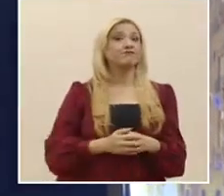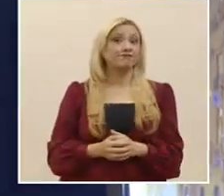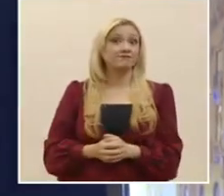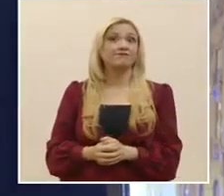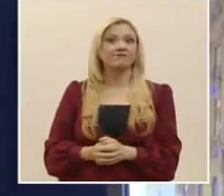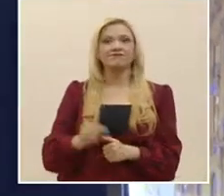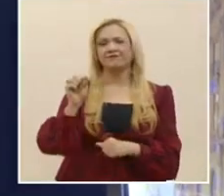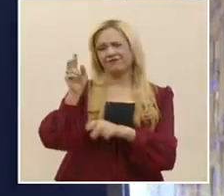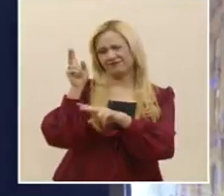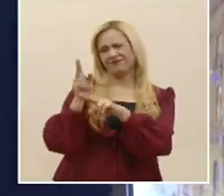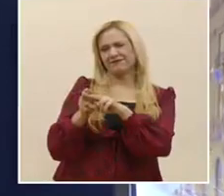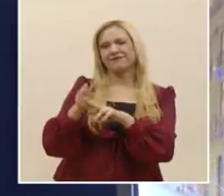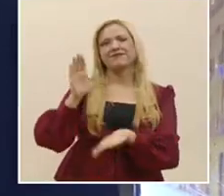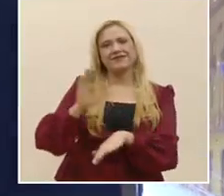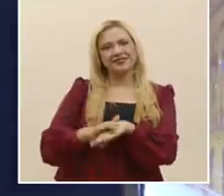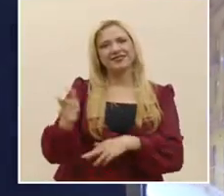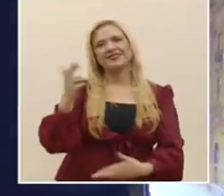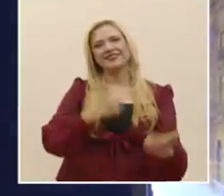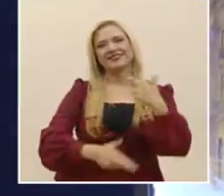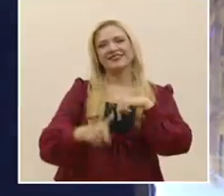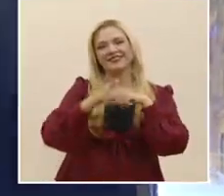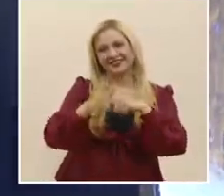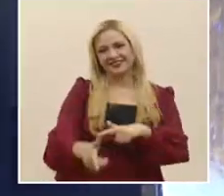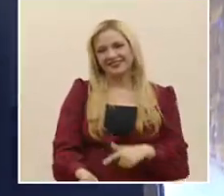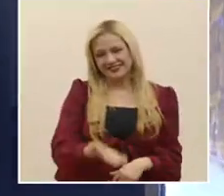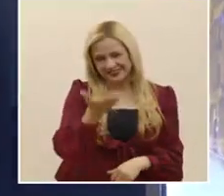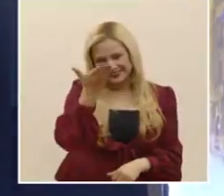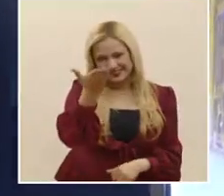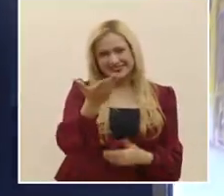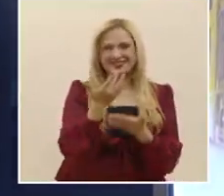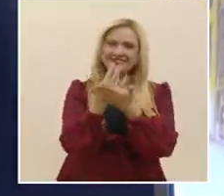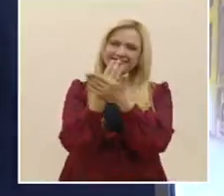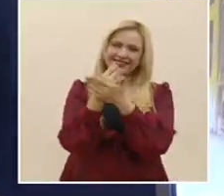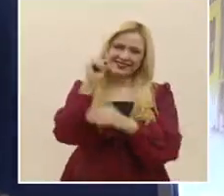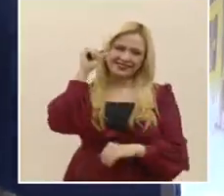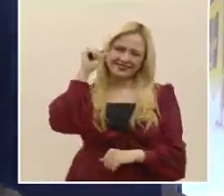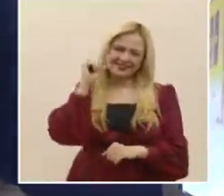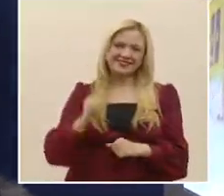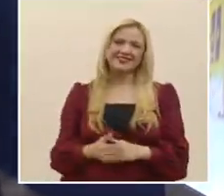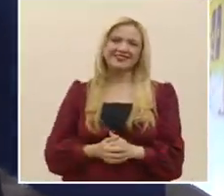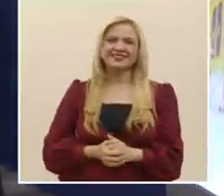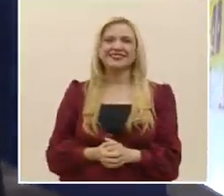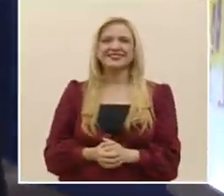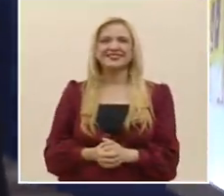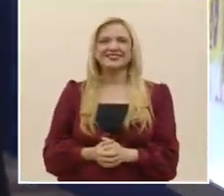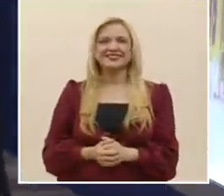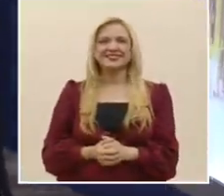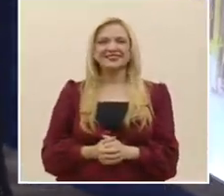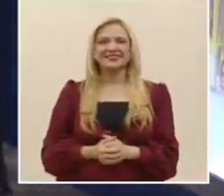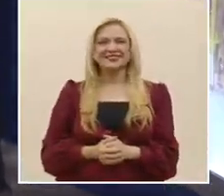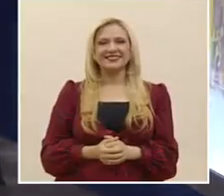Tenemos que hacer otra pausa, pero no se vaya porque tenemos más información en Semanario Judicial.